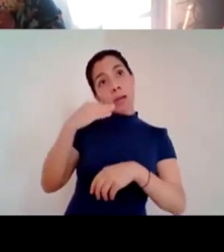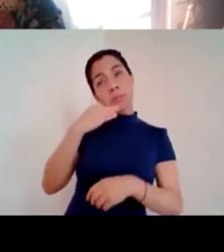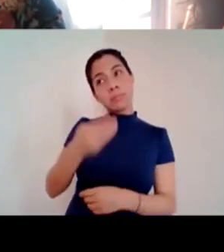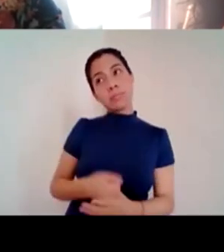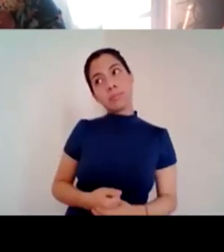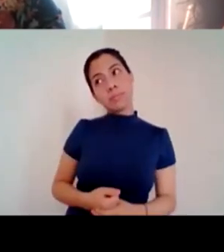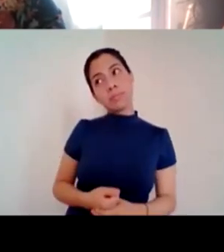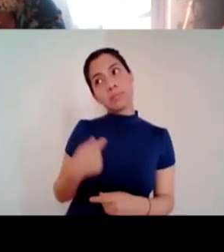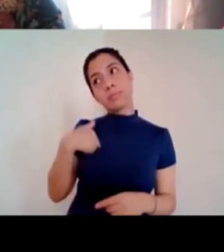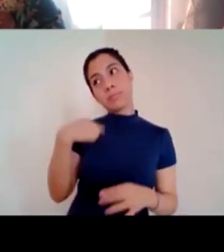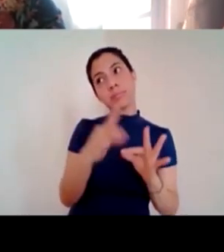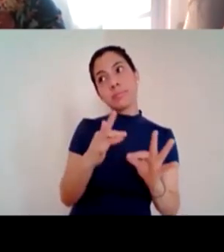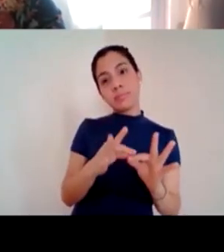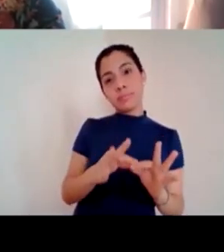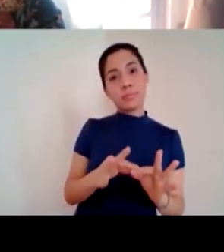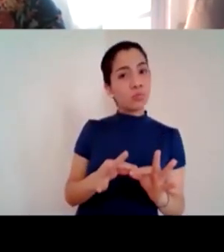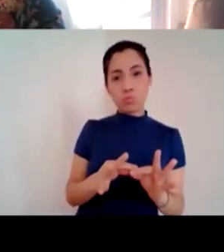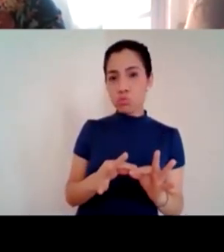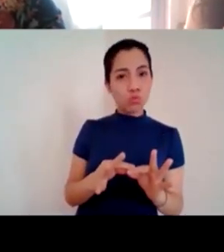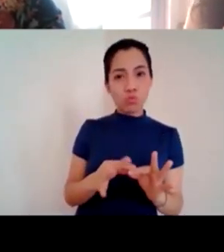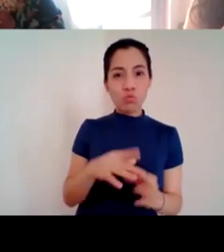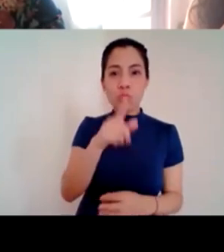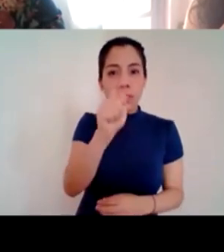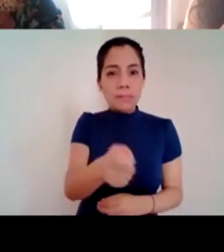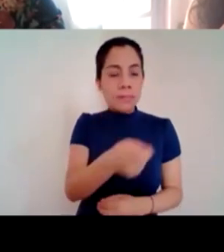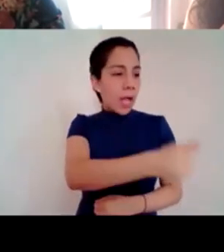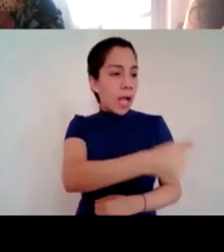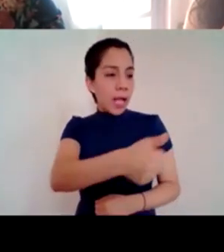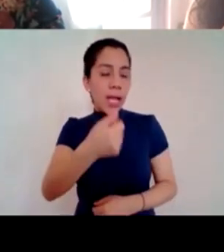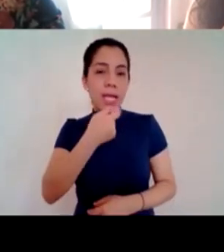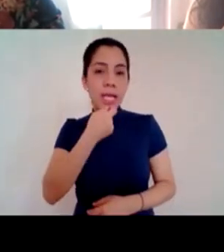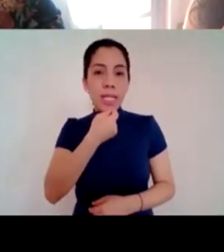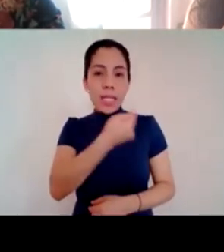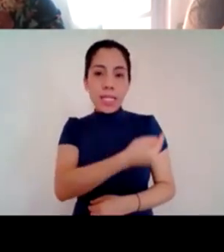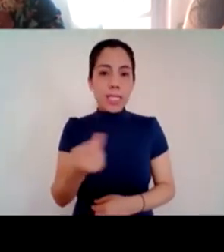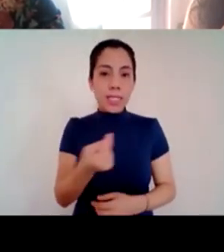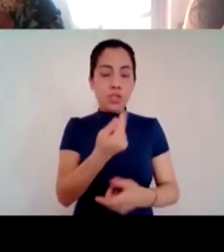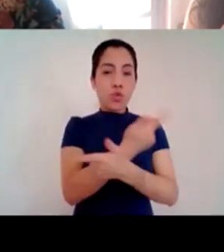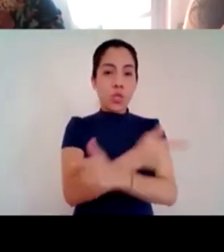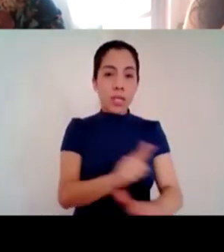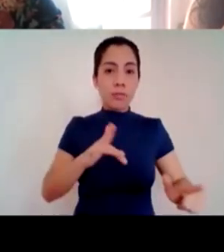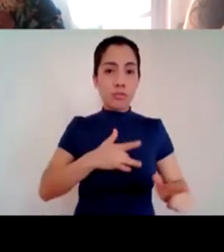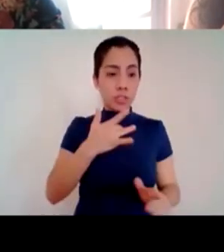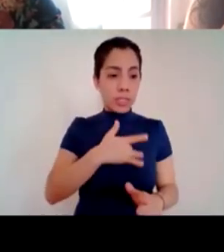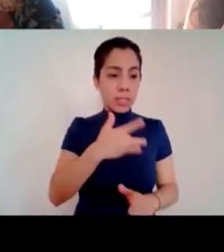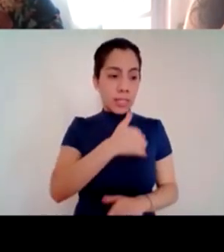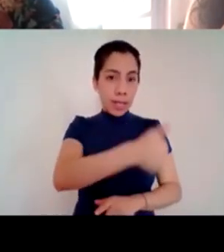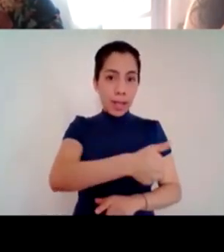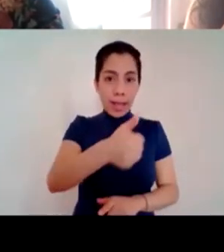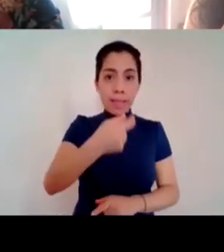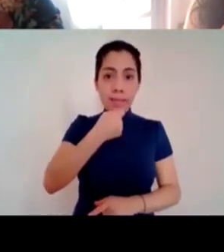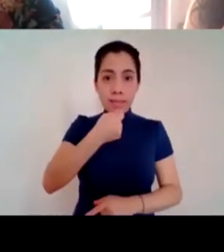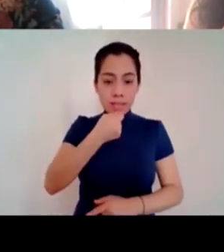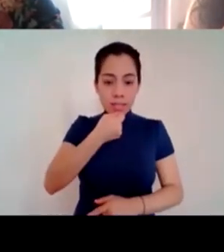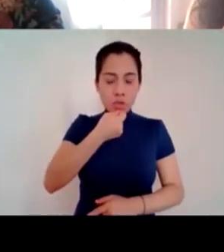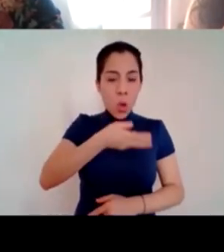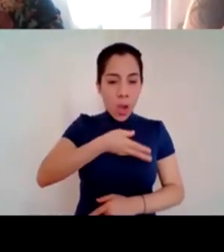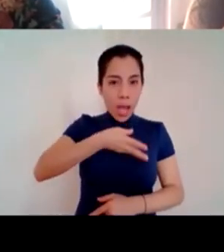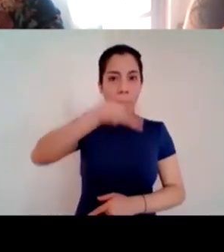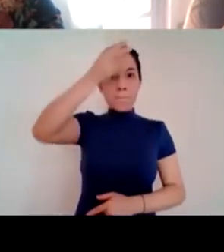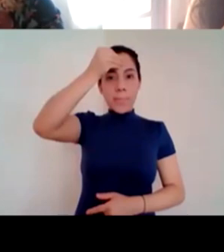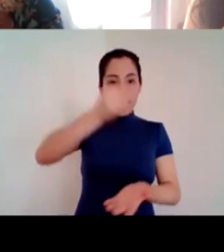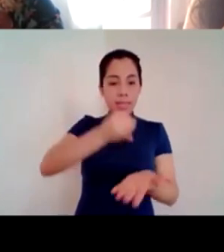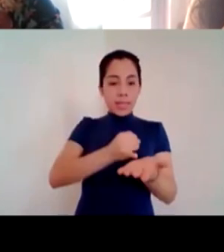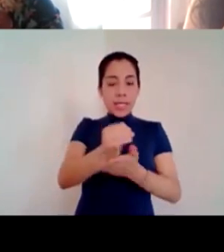que sean felices y sean libres y para eso tienen que ir aprendiendo en ese proceso cómo tomar decisiones cómo reflexionar acerca de sus